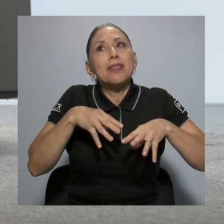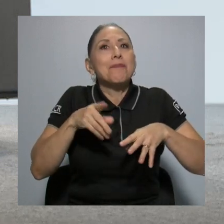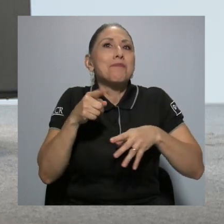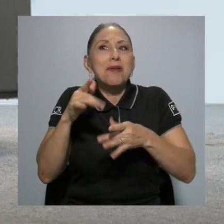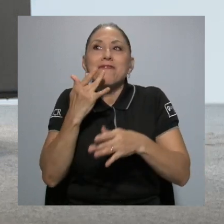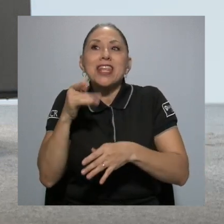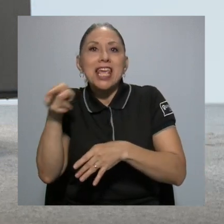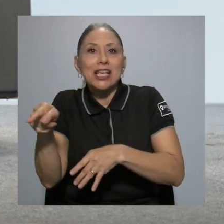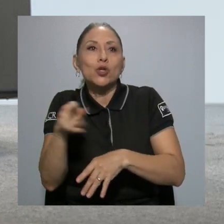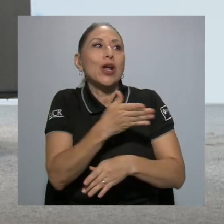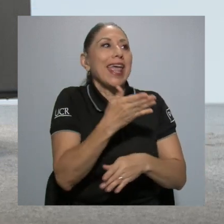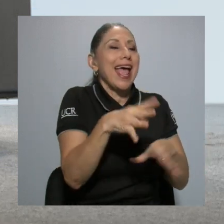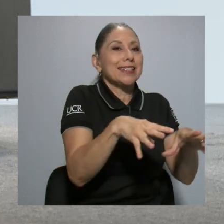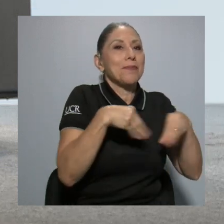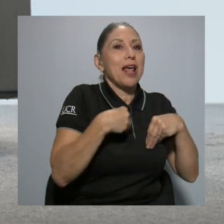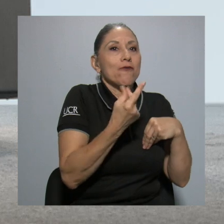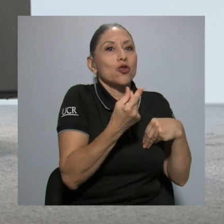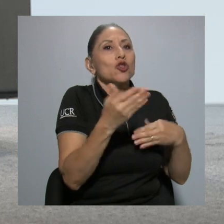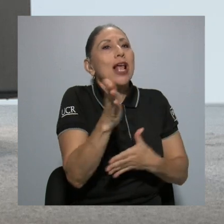National Geographic,